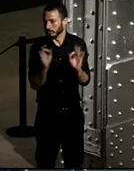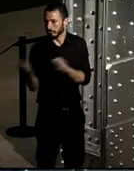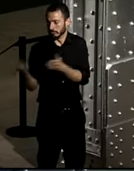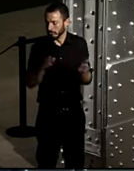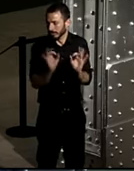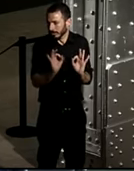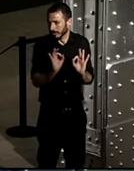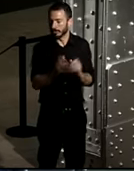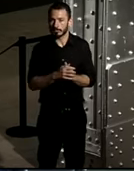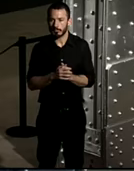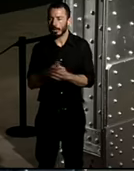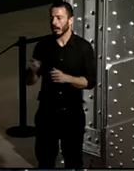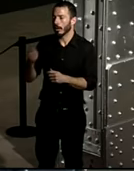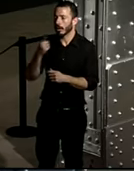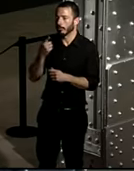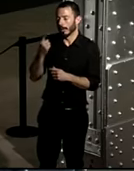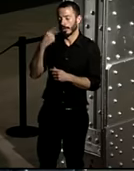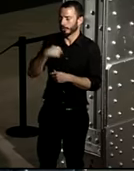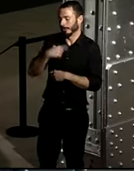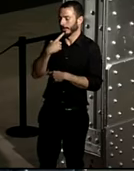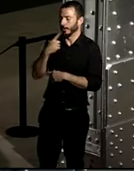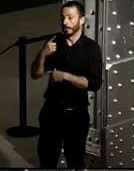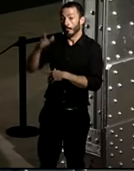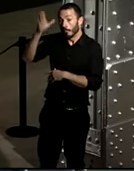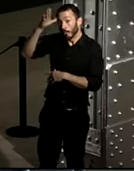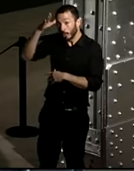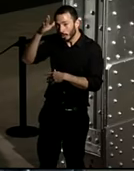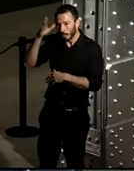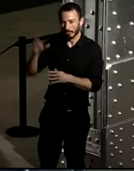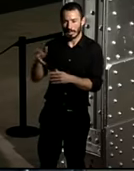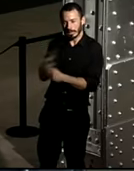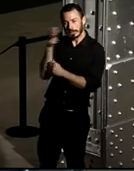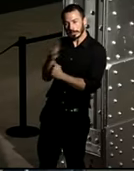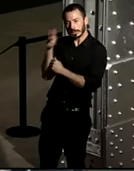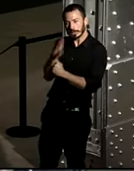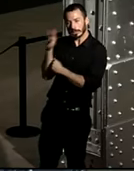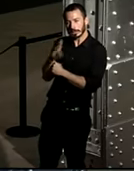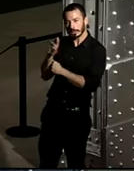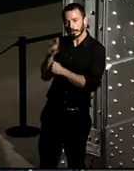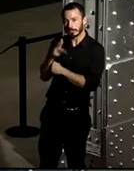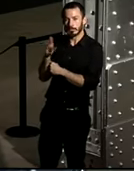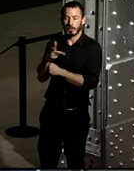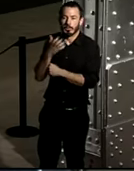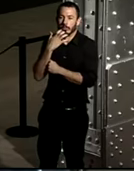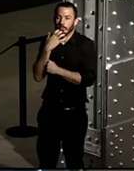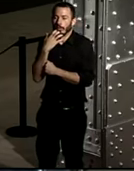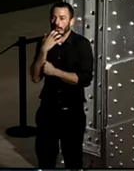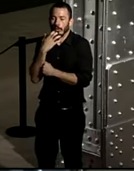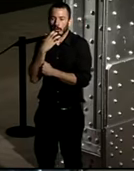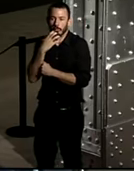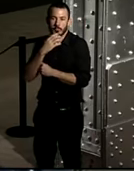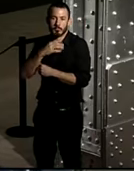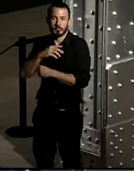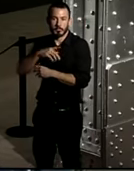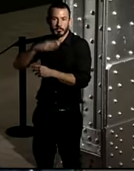bruto, ¿cuánto podéis llegar a tener? ¿Cuántas horas? ¿En bruto? Sí, en brutos. Mucho. ¿Cuánto llega? ¿Cómo? Dices, pues ¿cuántos teras tienes? ¿Cuánto, bueno, Hostia, o sea, de tamaño? No te lo sé,